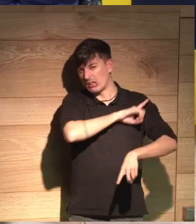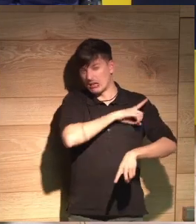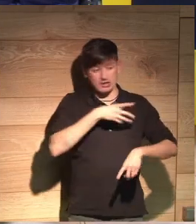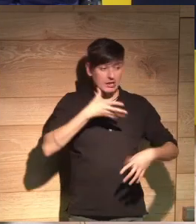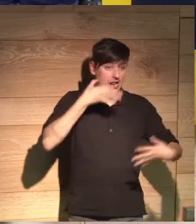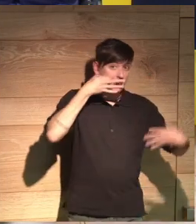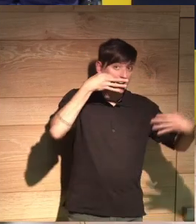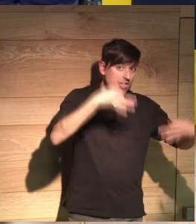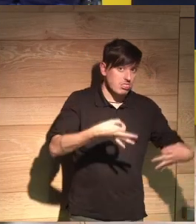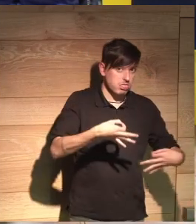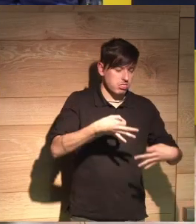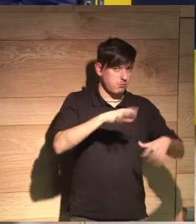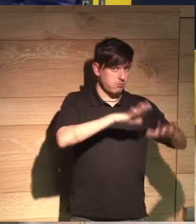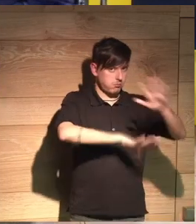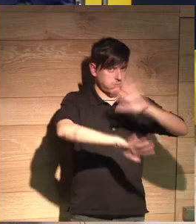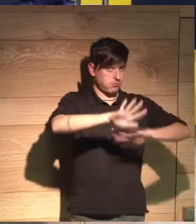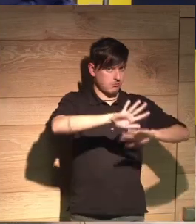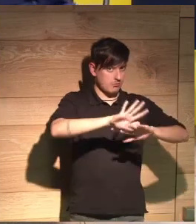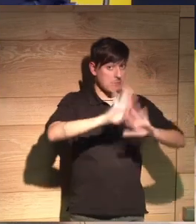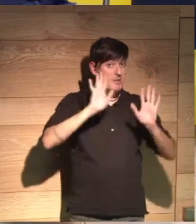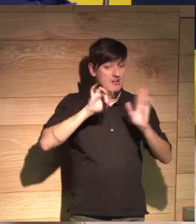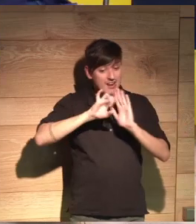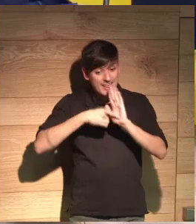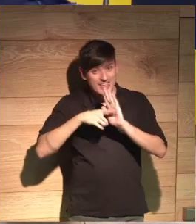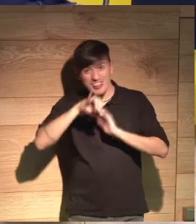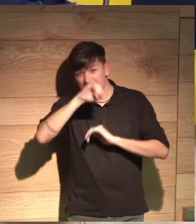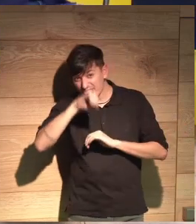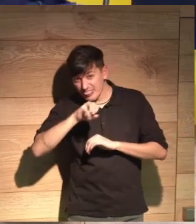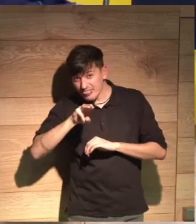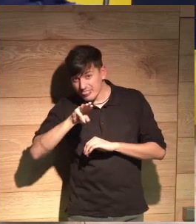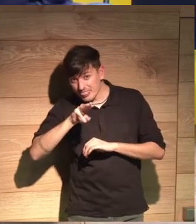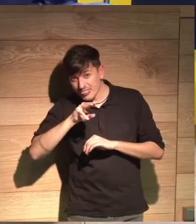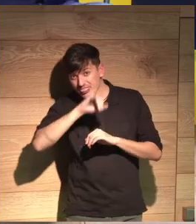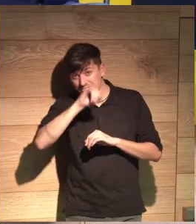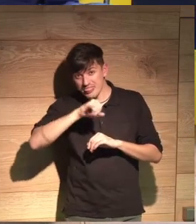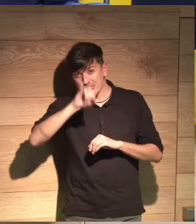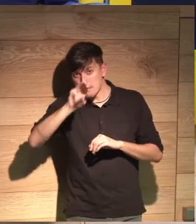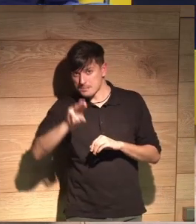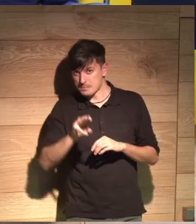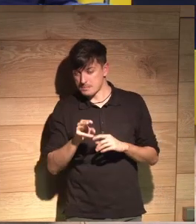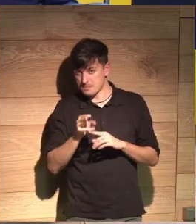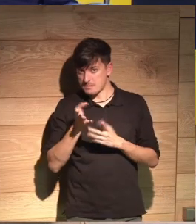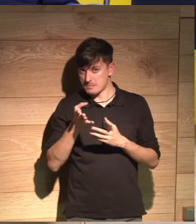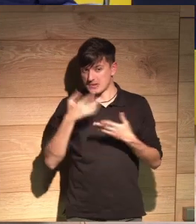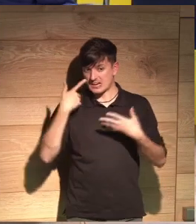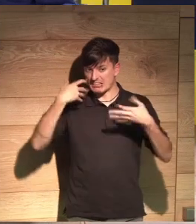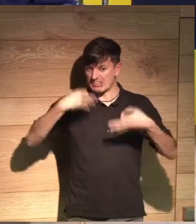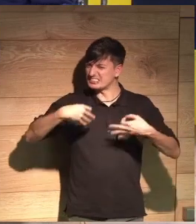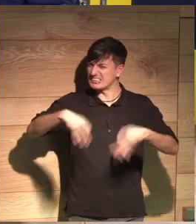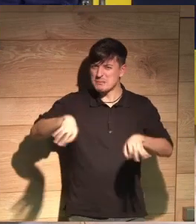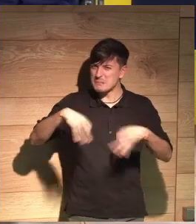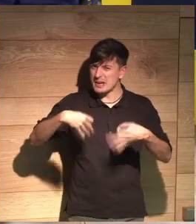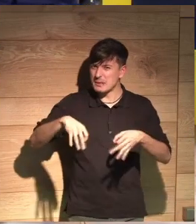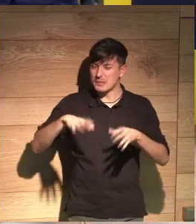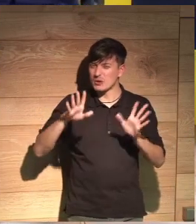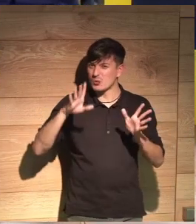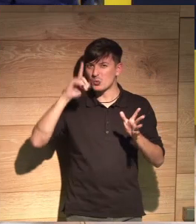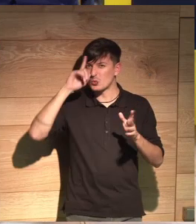compleja pero en el caso de la ley de si tenemos una realidad muy simple y no sabemos es